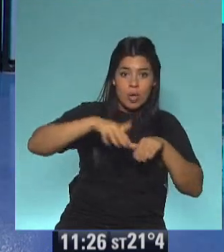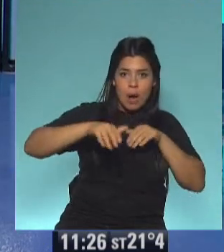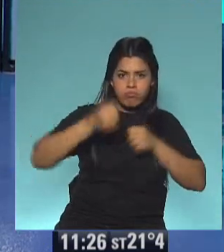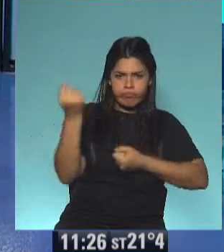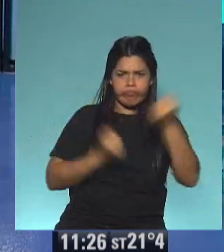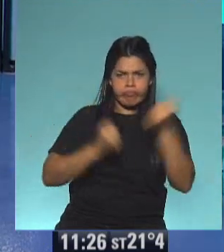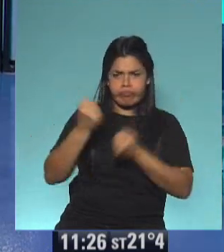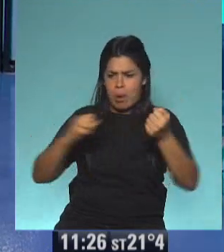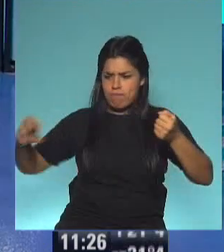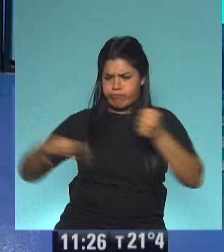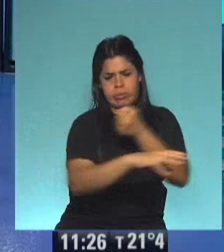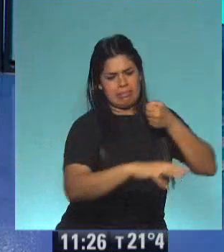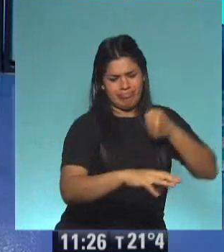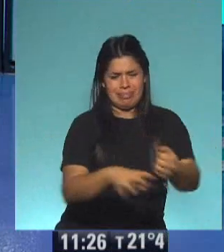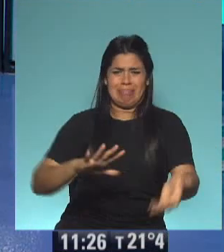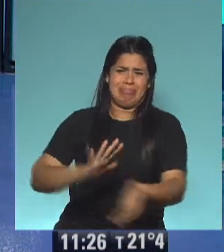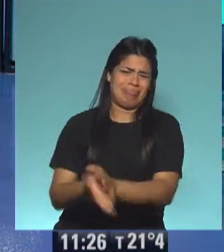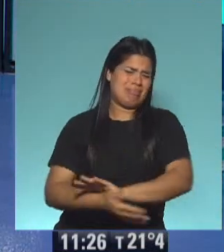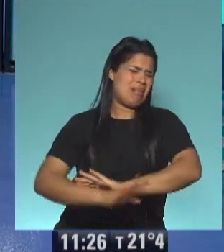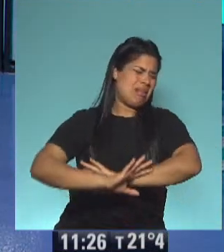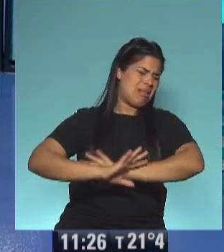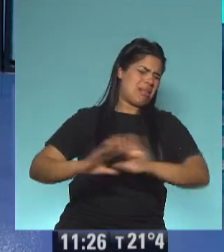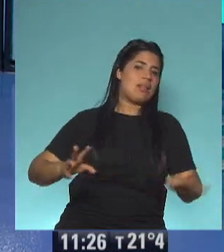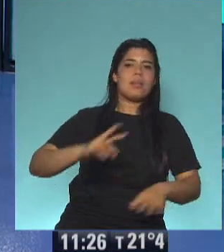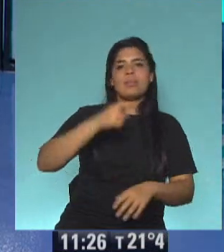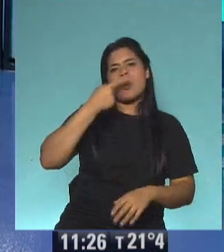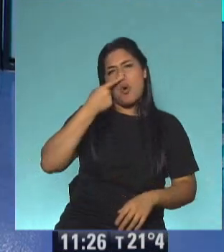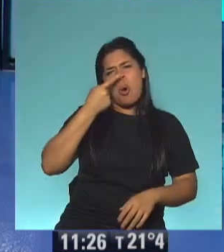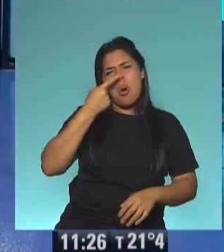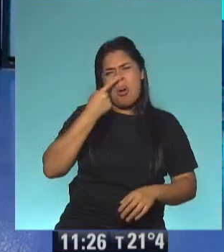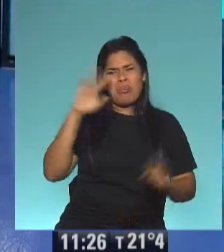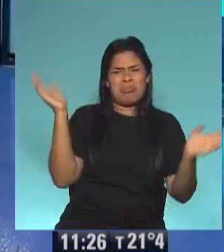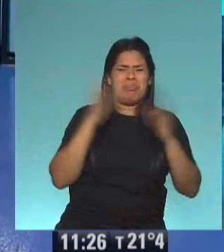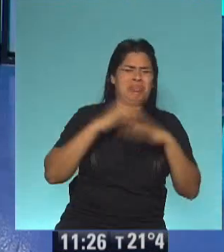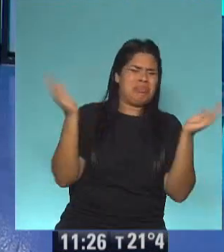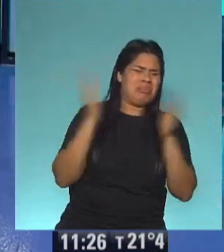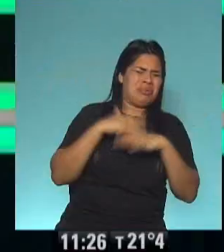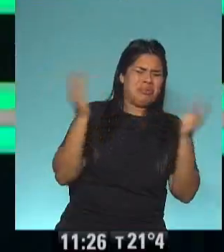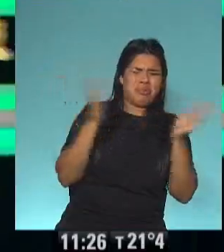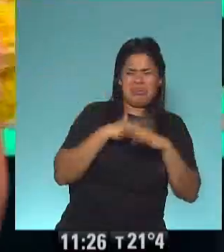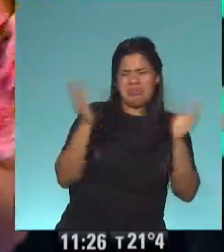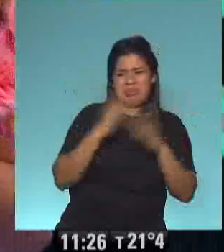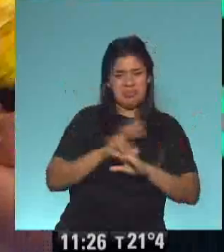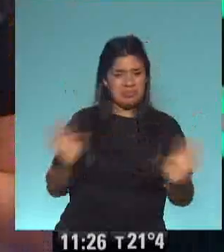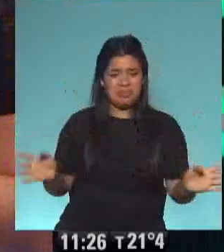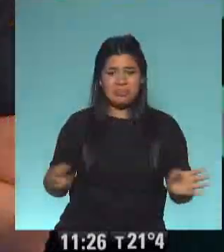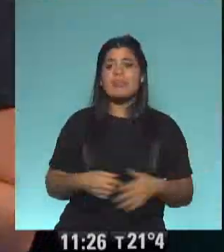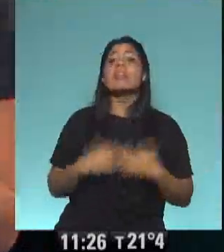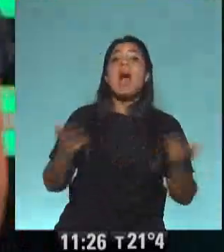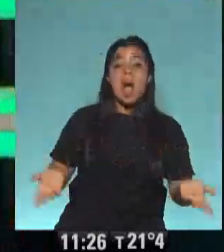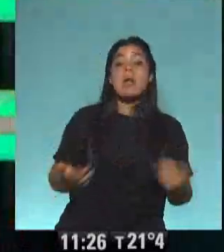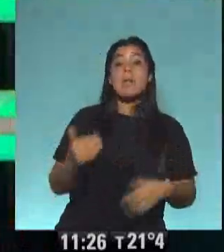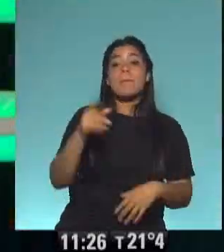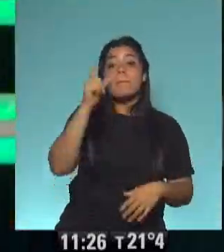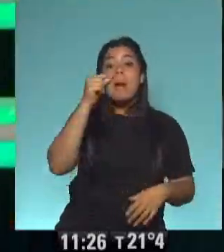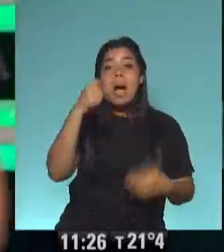a zorrino. No, mi papá dice, meta nariz, te dicen chiste. Como, no querés oler eso. Mirá, bueno, pero a mi papá sí le gustaba. Él decía